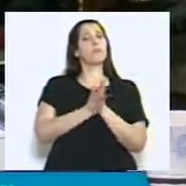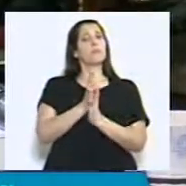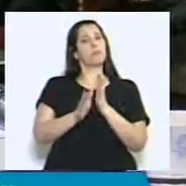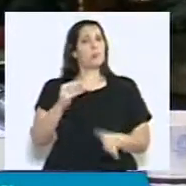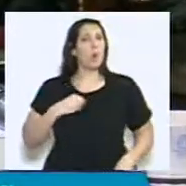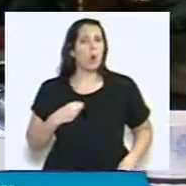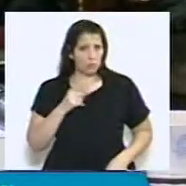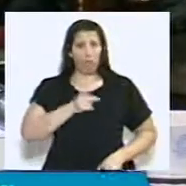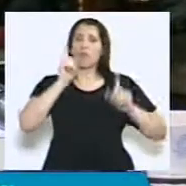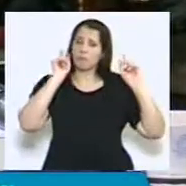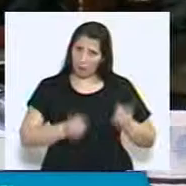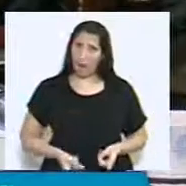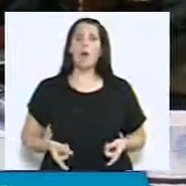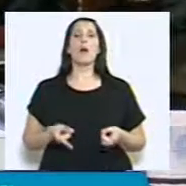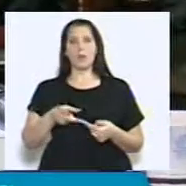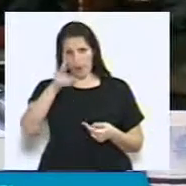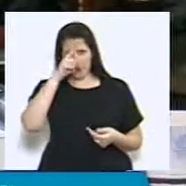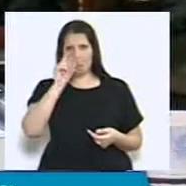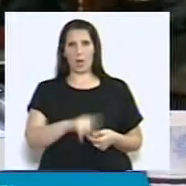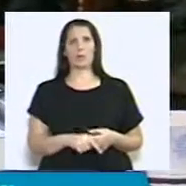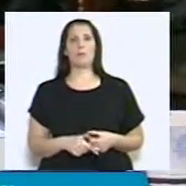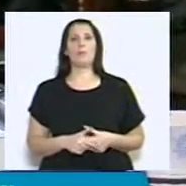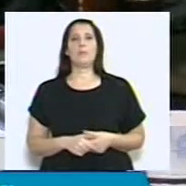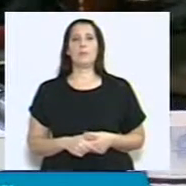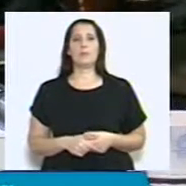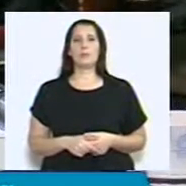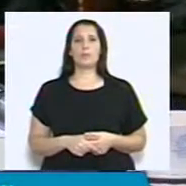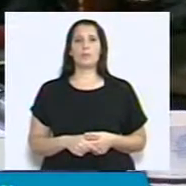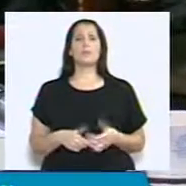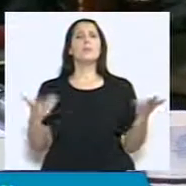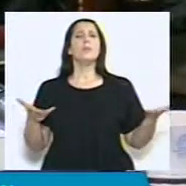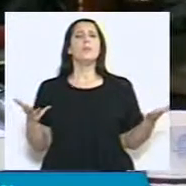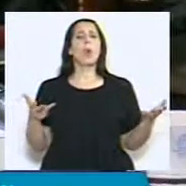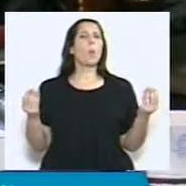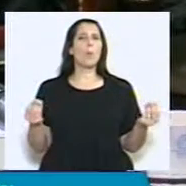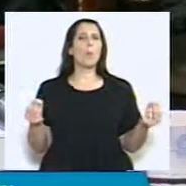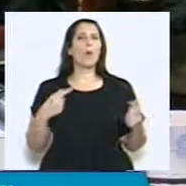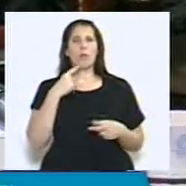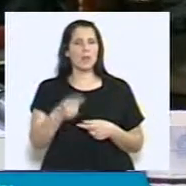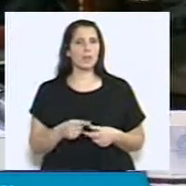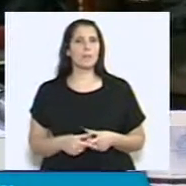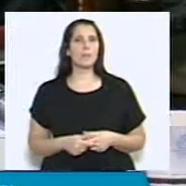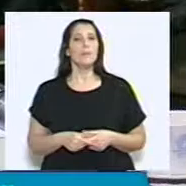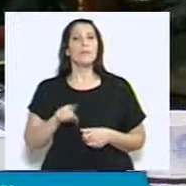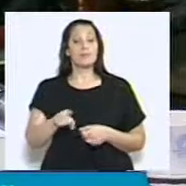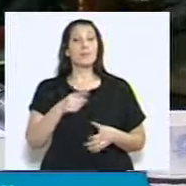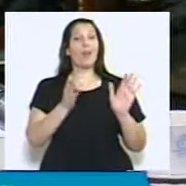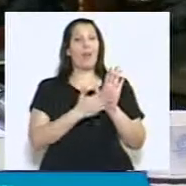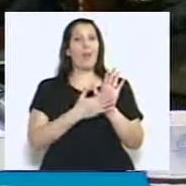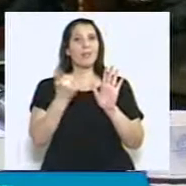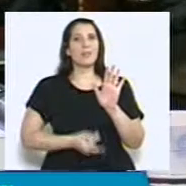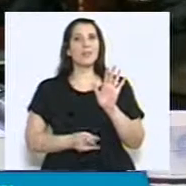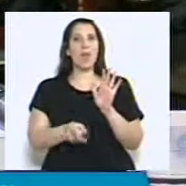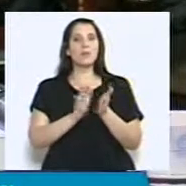los efectos antiguos. Así mejora la situación preexistente. ¿Cómo digo y por qué digo que se garantiza la